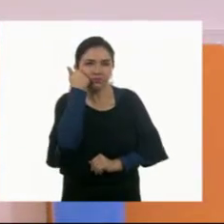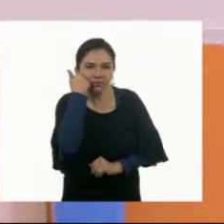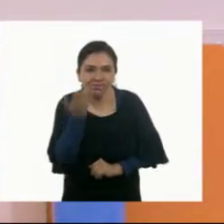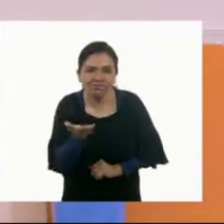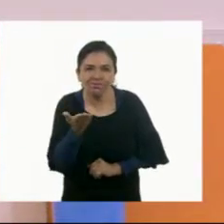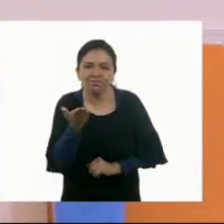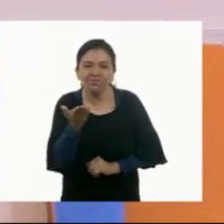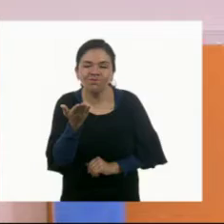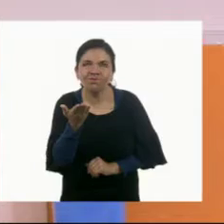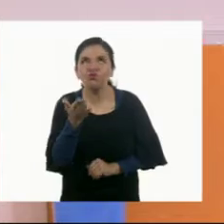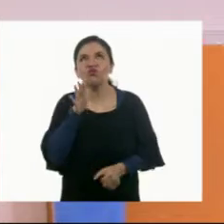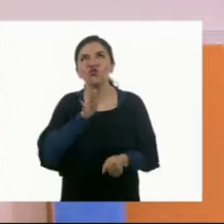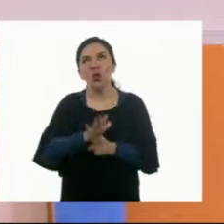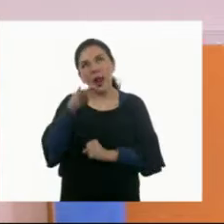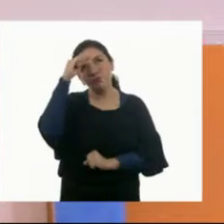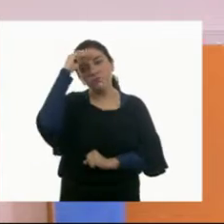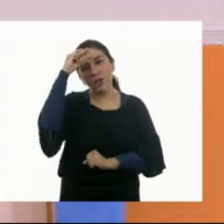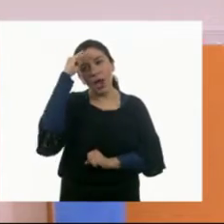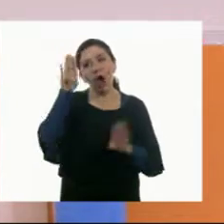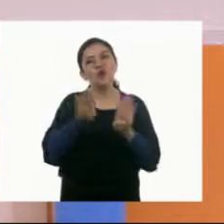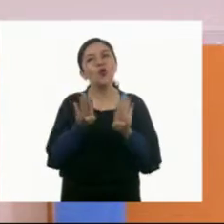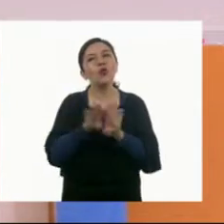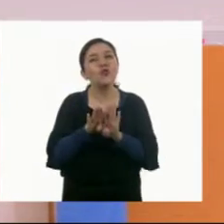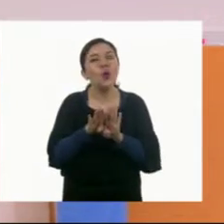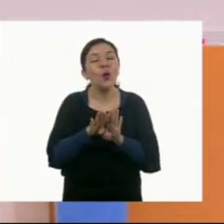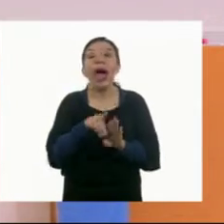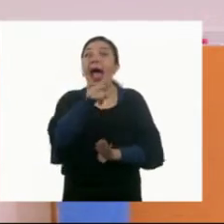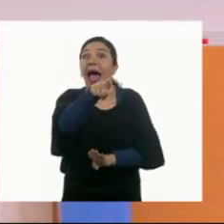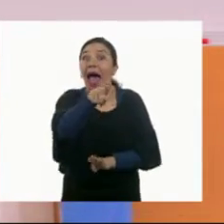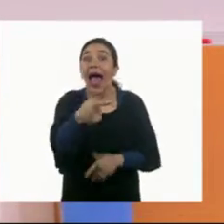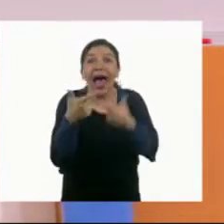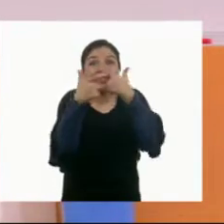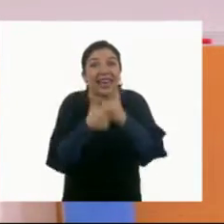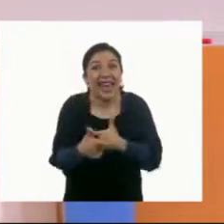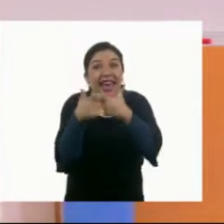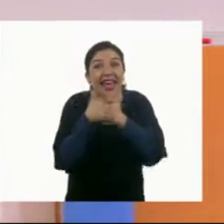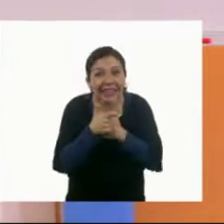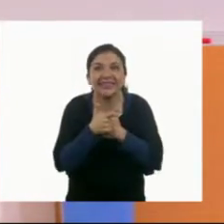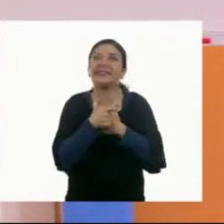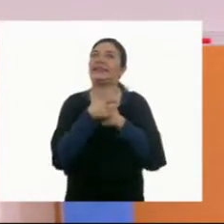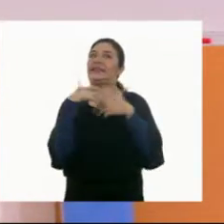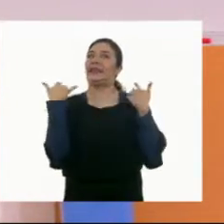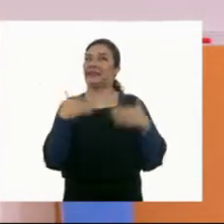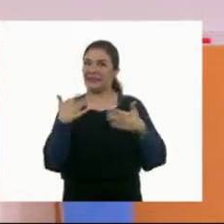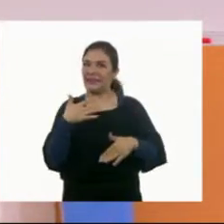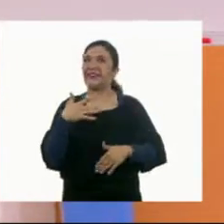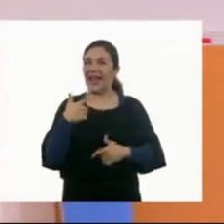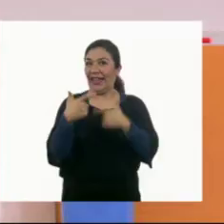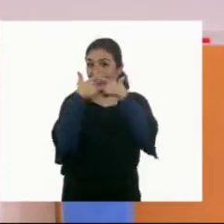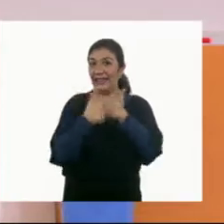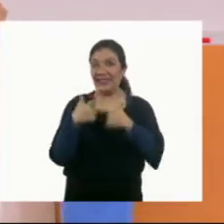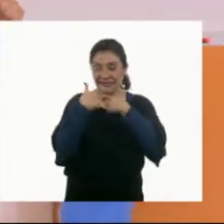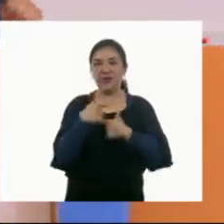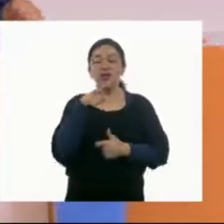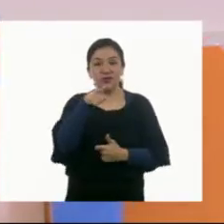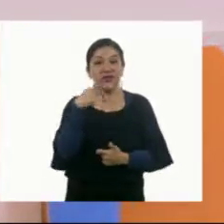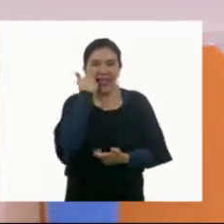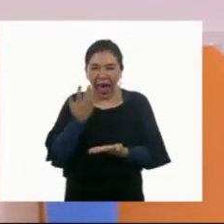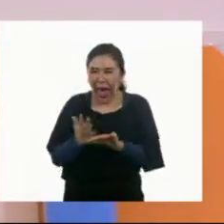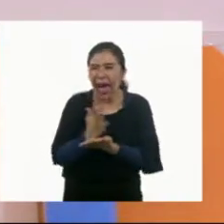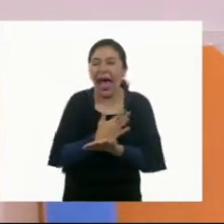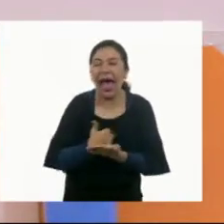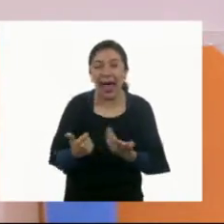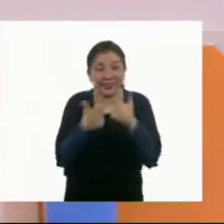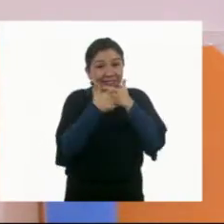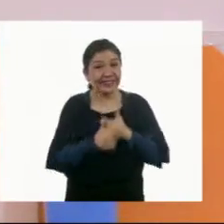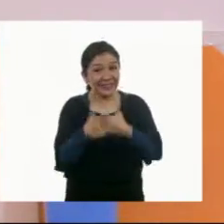no sé, ¿qué se te ocurre? ¿Qué? Reír. Ándale, está muy bonito eso. A ver, si tú tienes